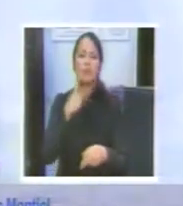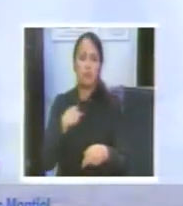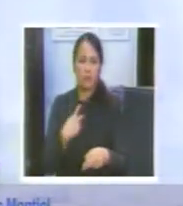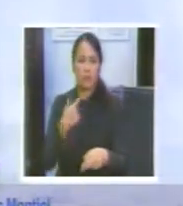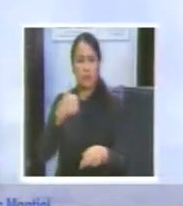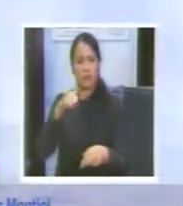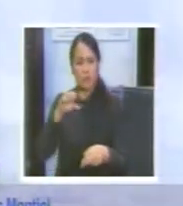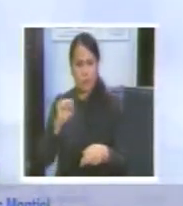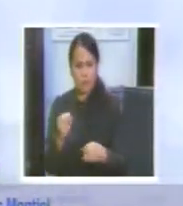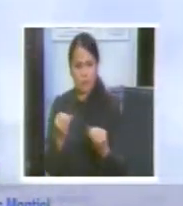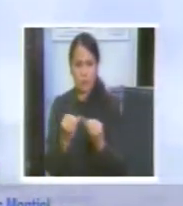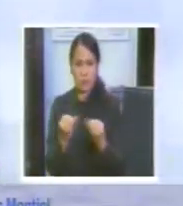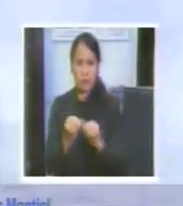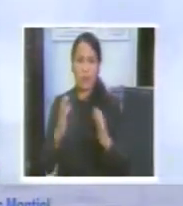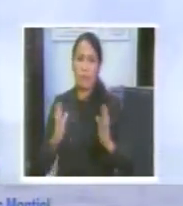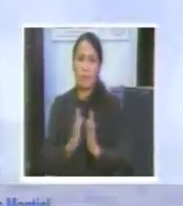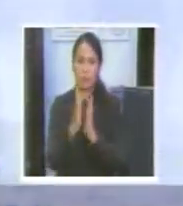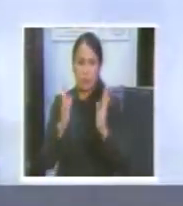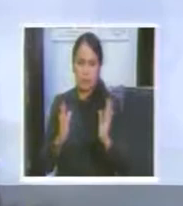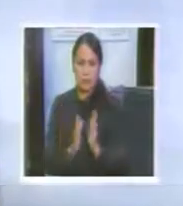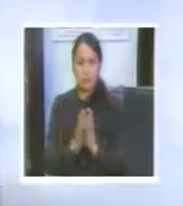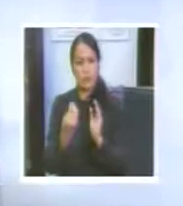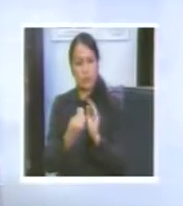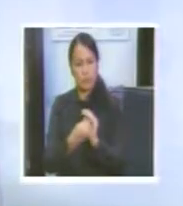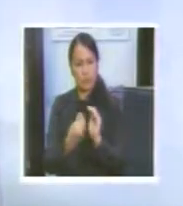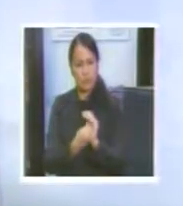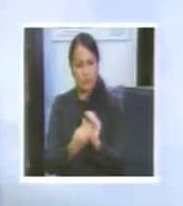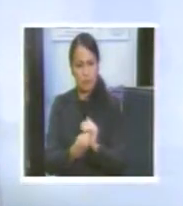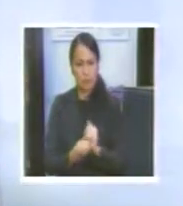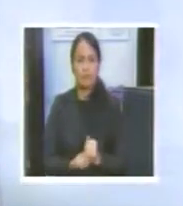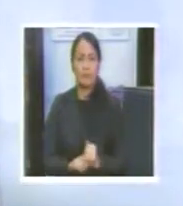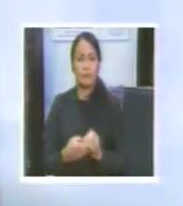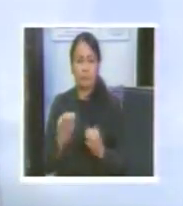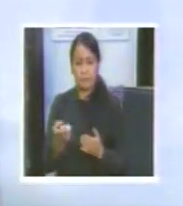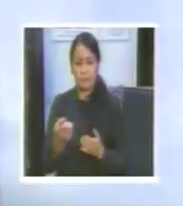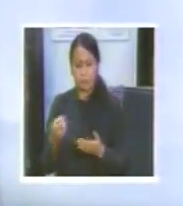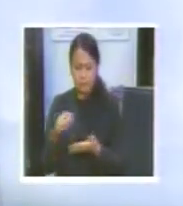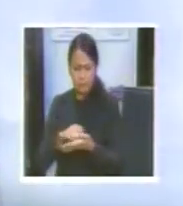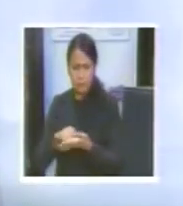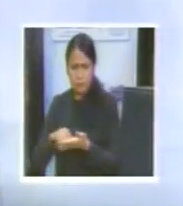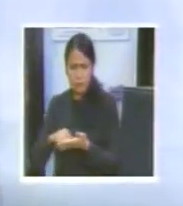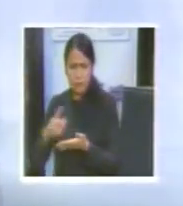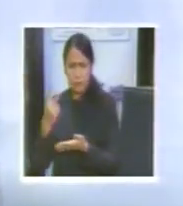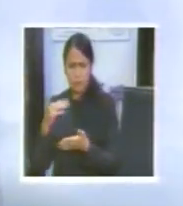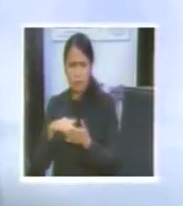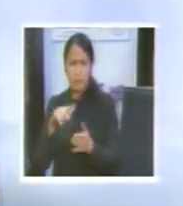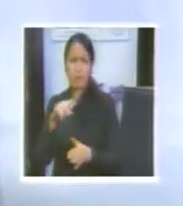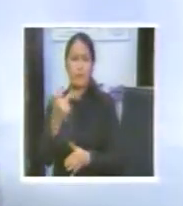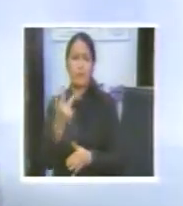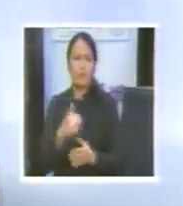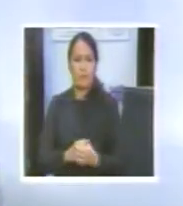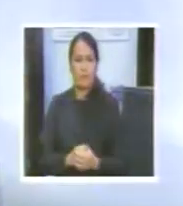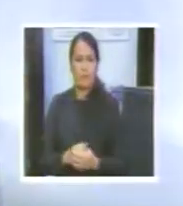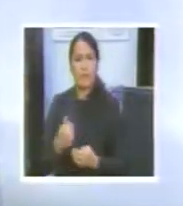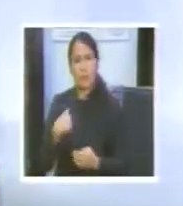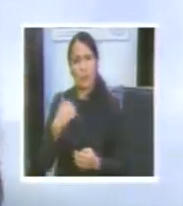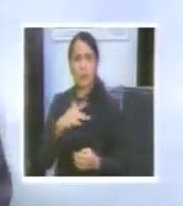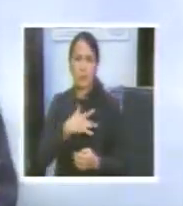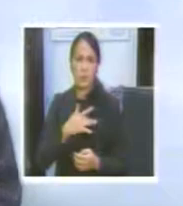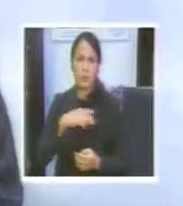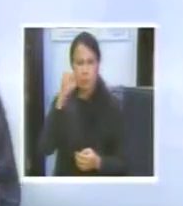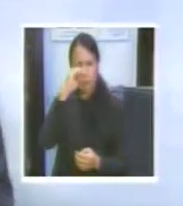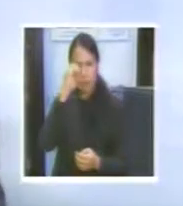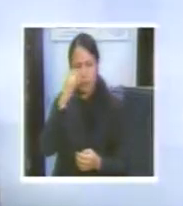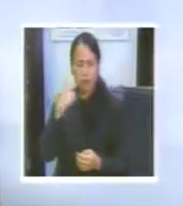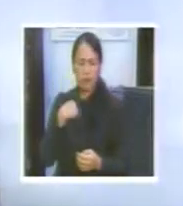gas a la participación privada. Esto lo dijo en 2003. Bueno, me parece altamente